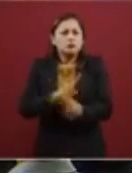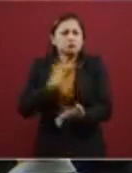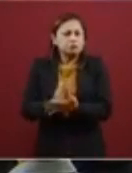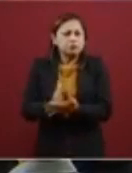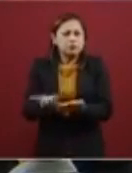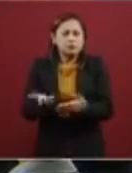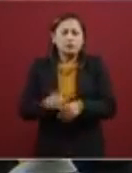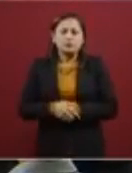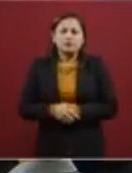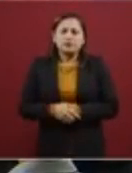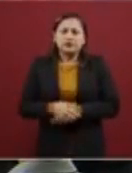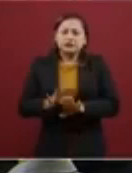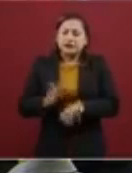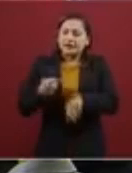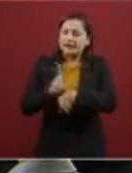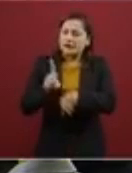nunca.